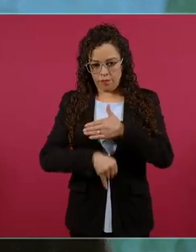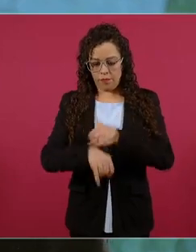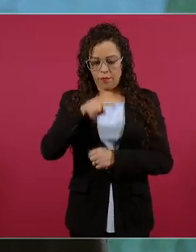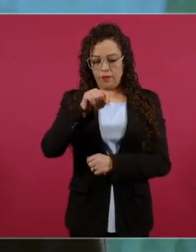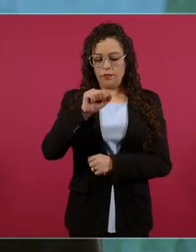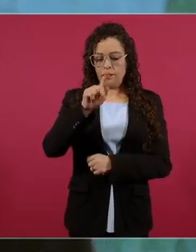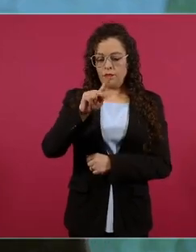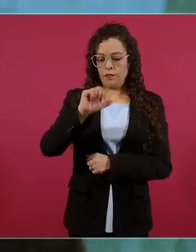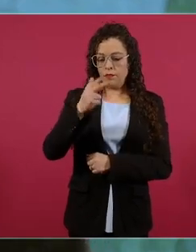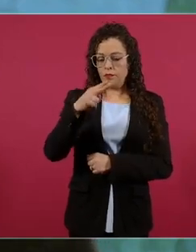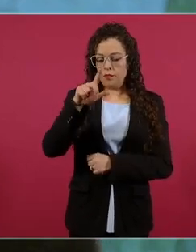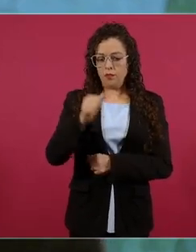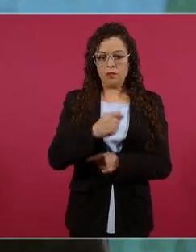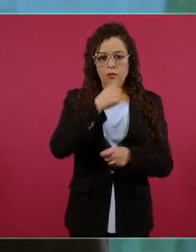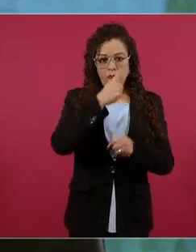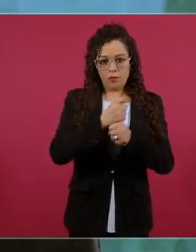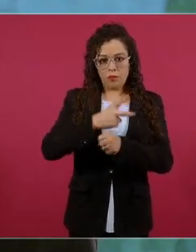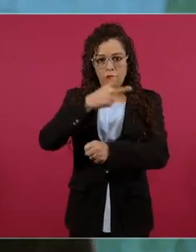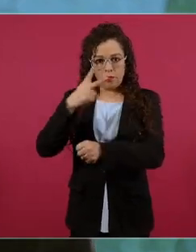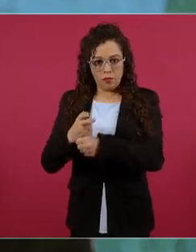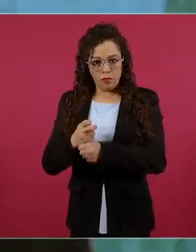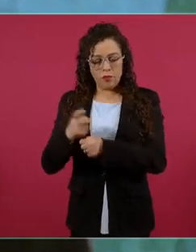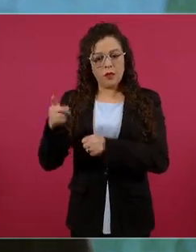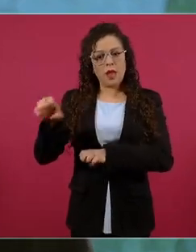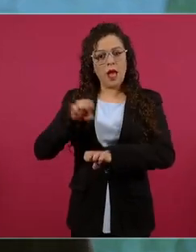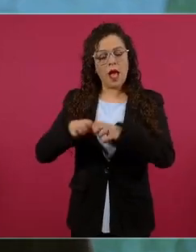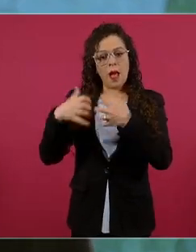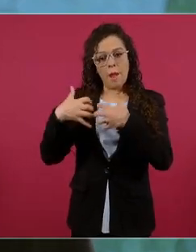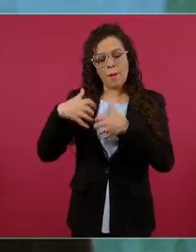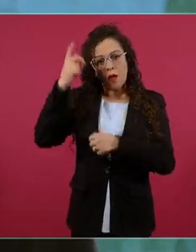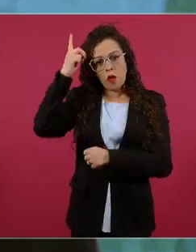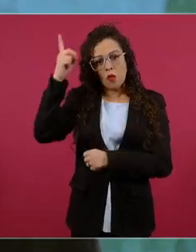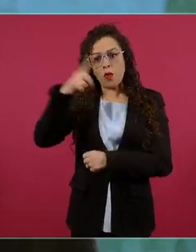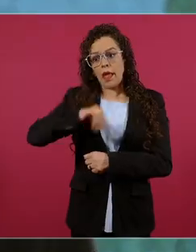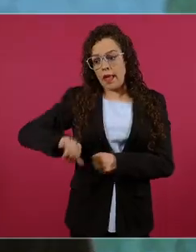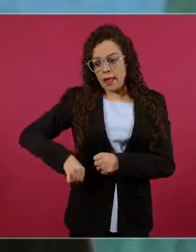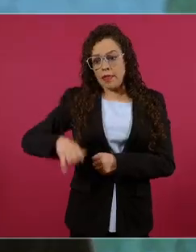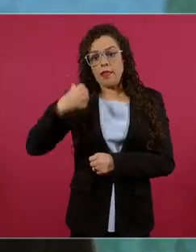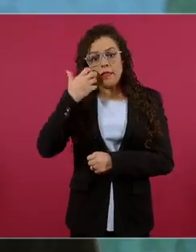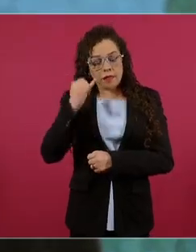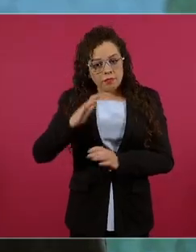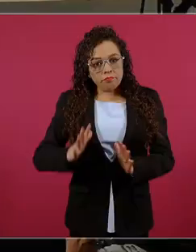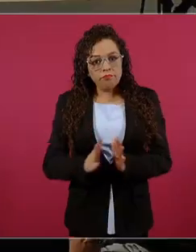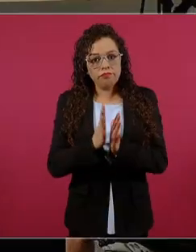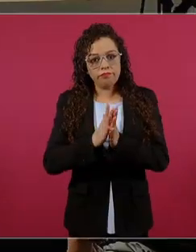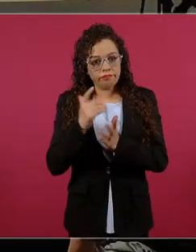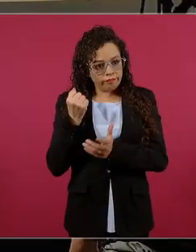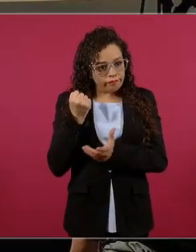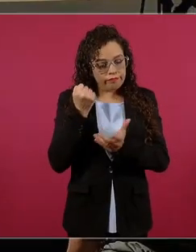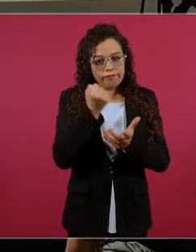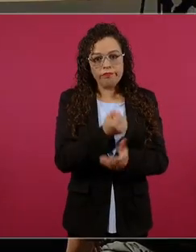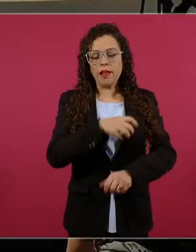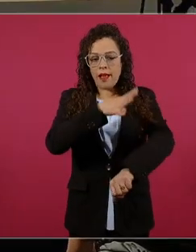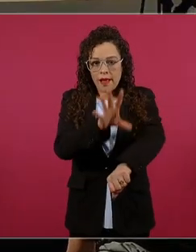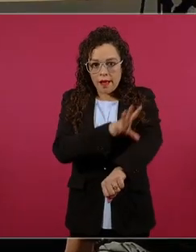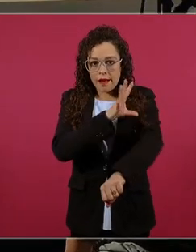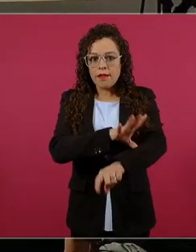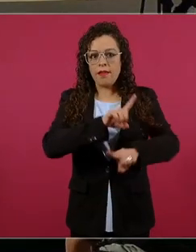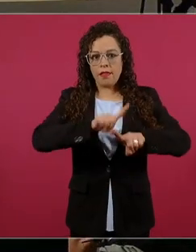hay muchas empresas interesadas en invertir allá, sobre todo en temas agroindustriales y también de energía, y vamos a